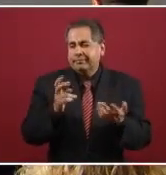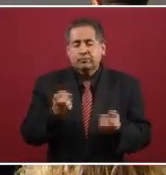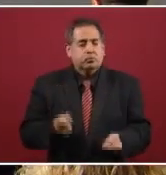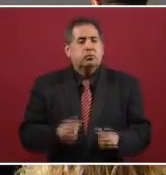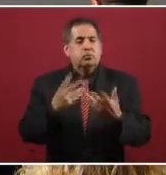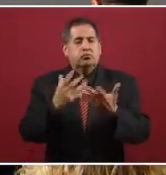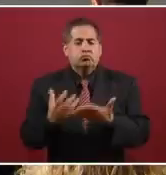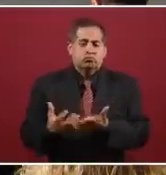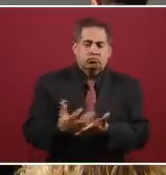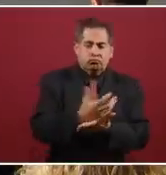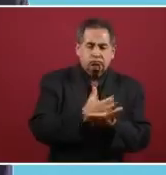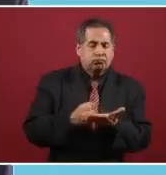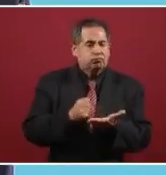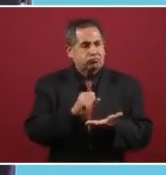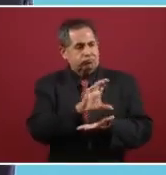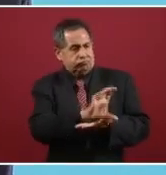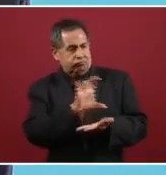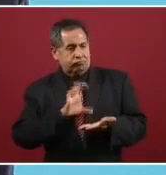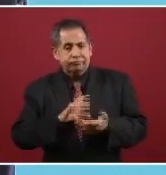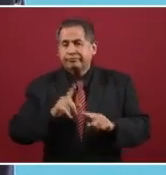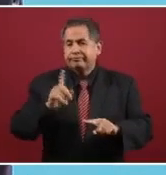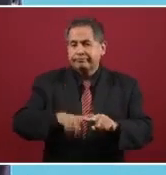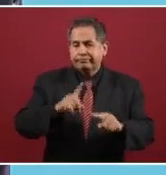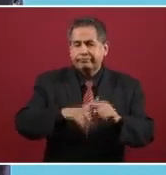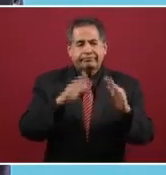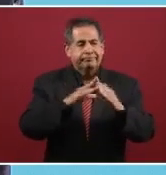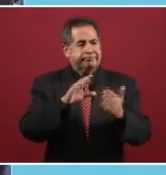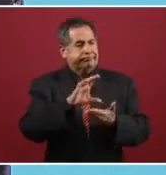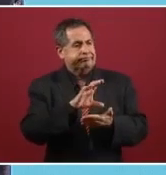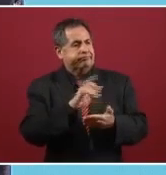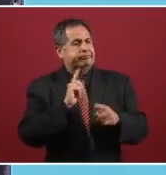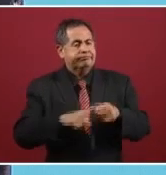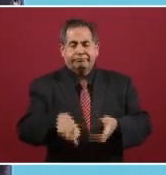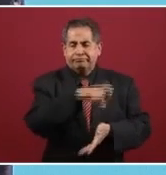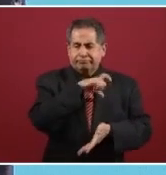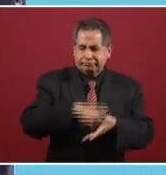cuánto se obtuvo, quién compró la casa.